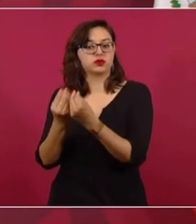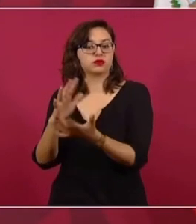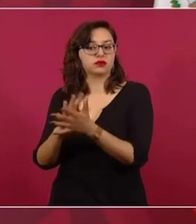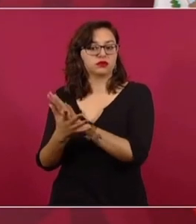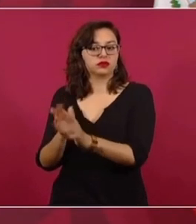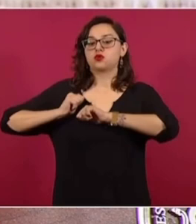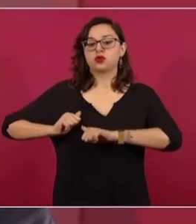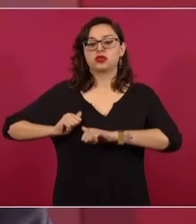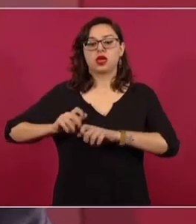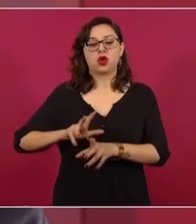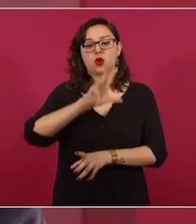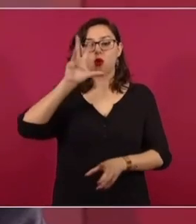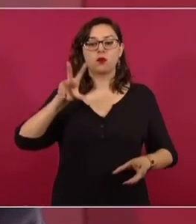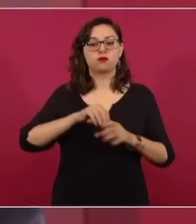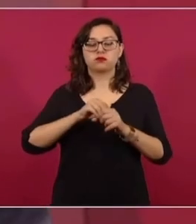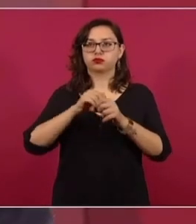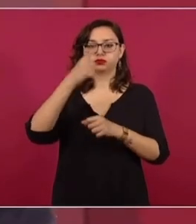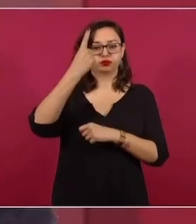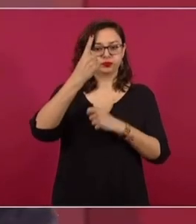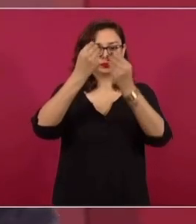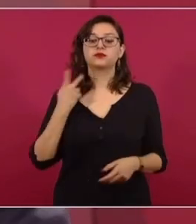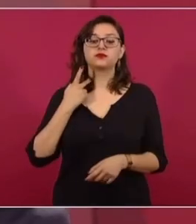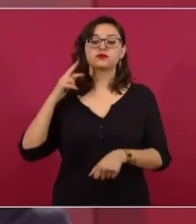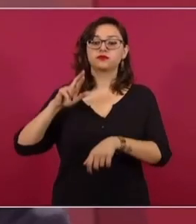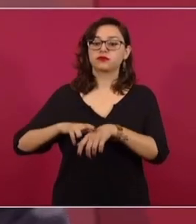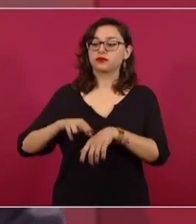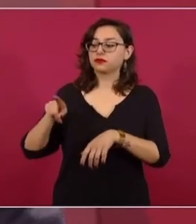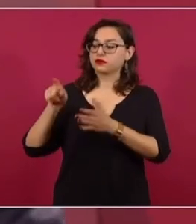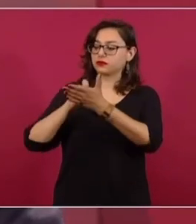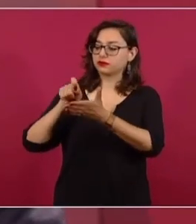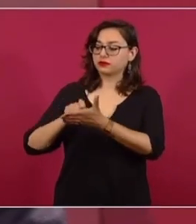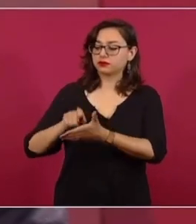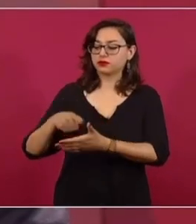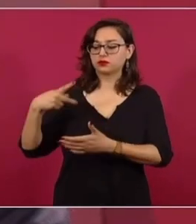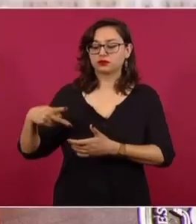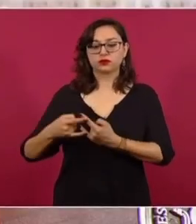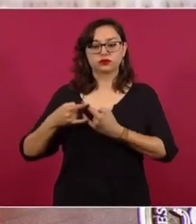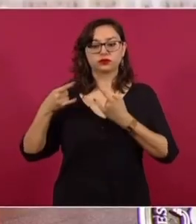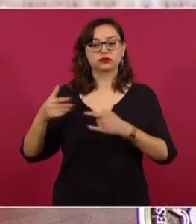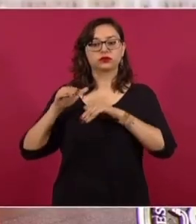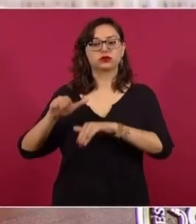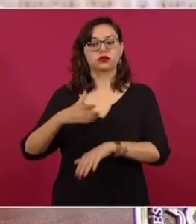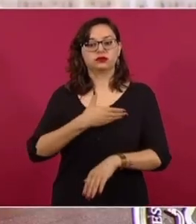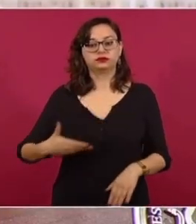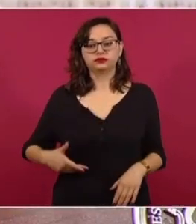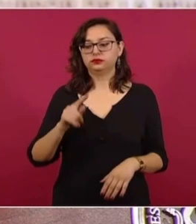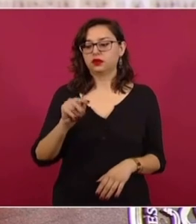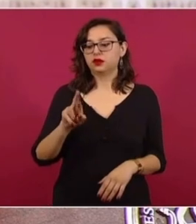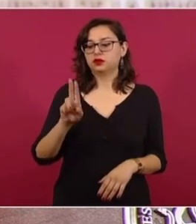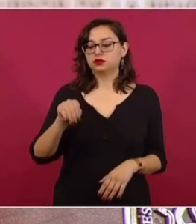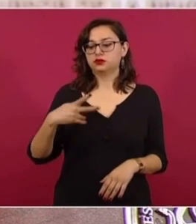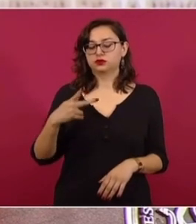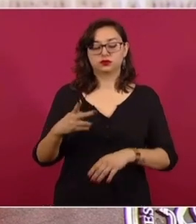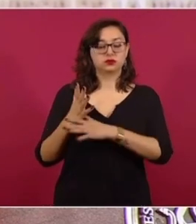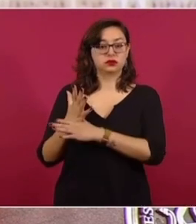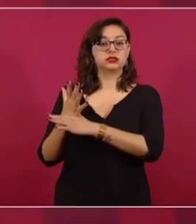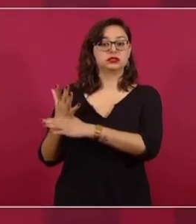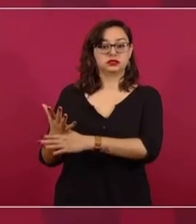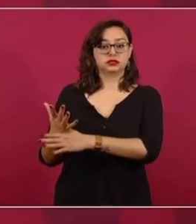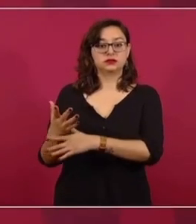cuando la creación de los Zetas, escribió sus memorias el procurador del presidente Trump, habla de la detención